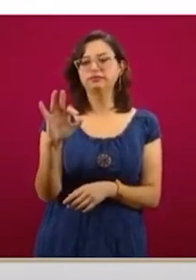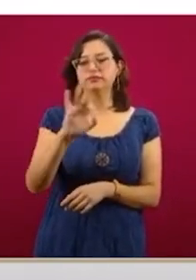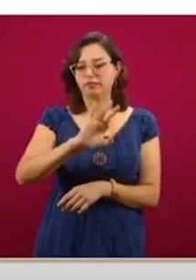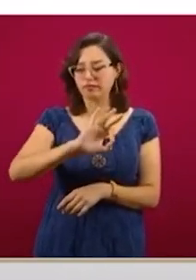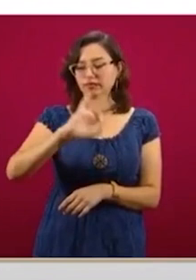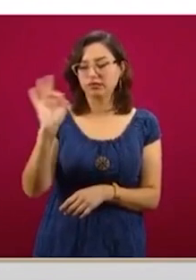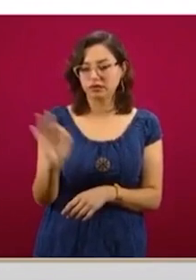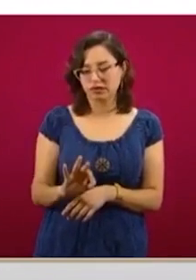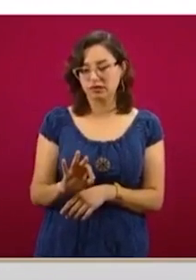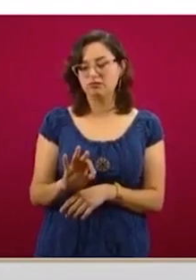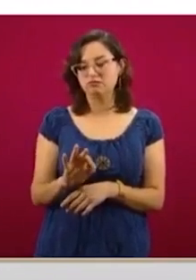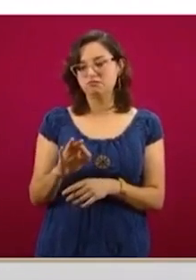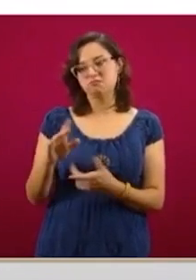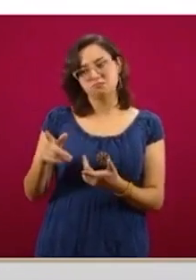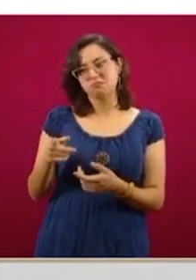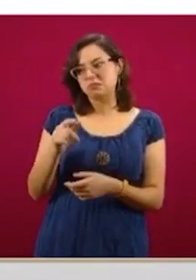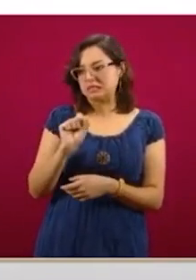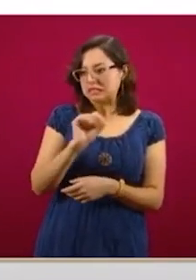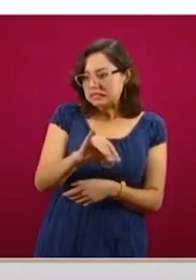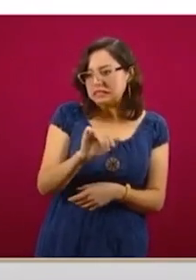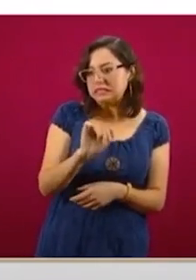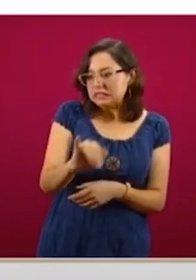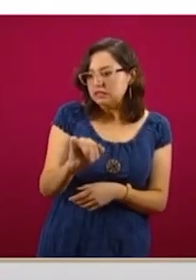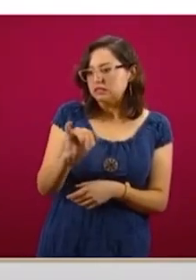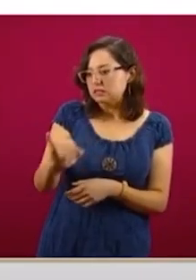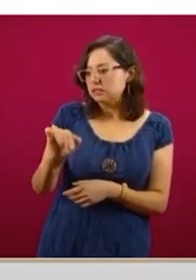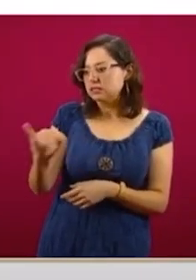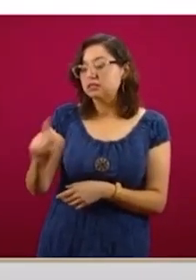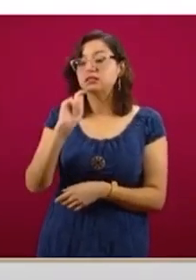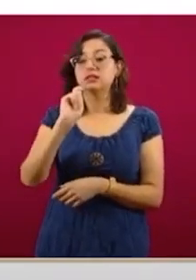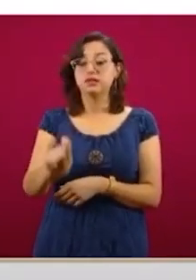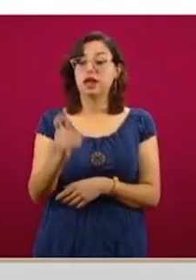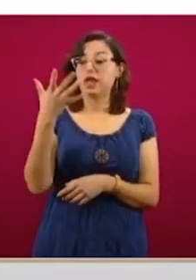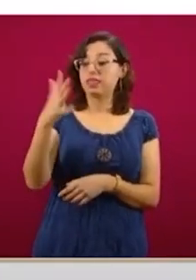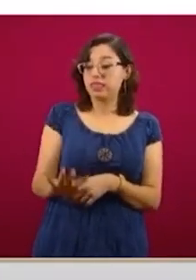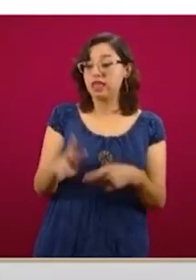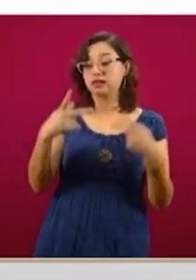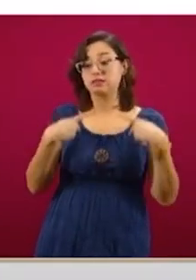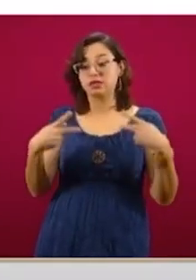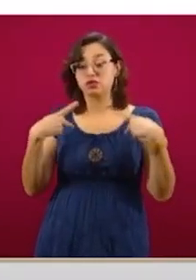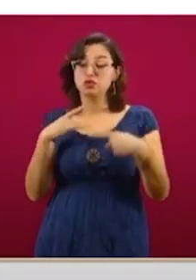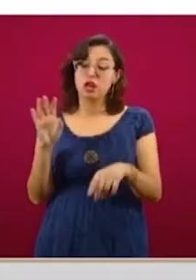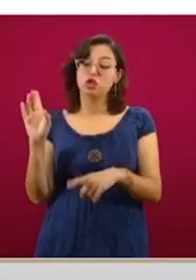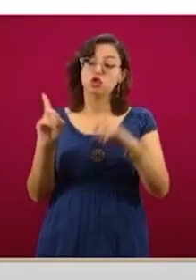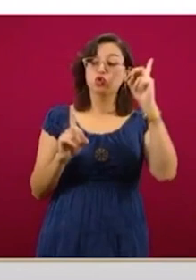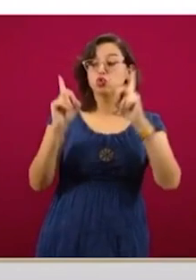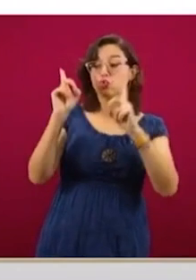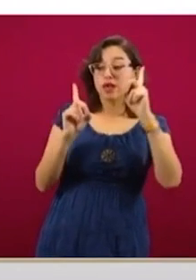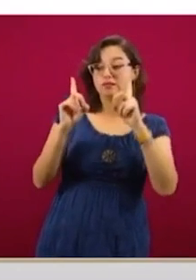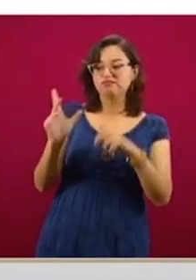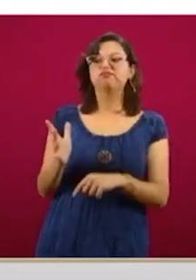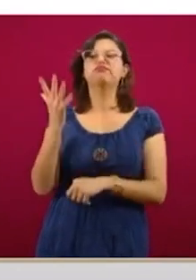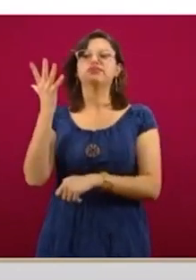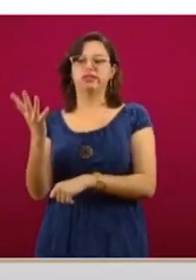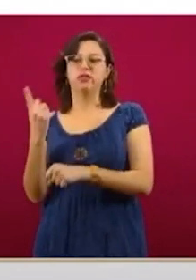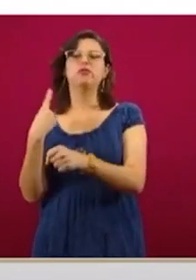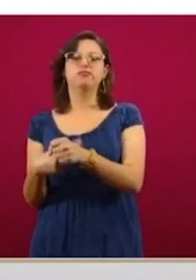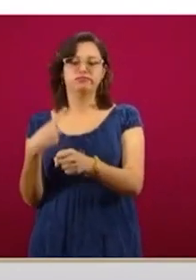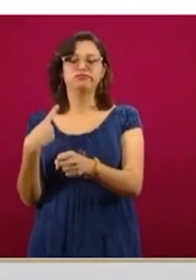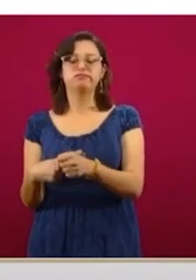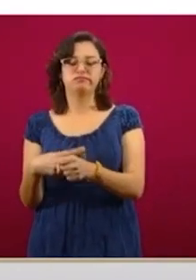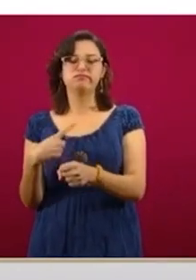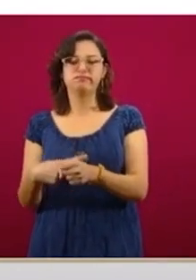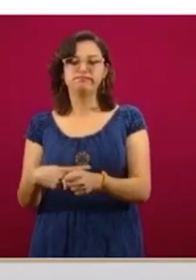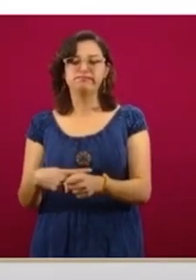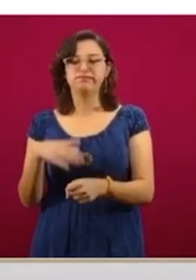50% de la positividad de COVID, es decir, que de cada 10 personas que son sospechosas, 5 fueran COVID, es decir, la mitad, ¿no? Vamos a ver